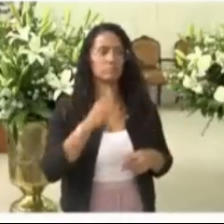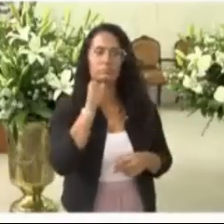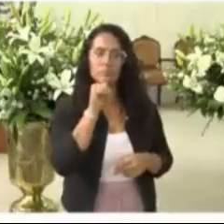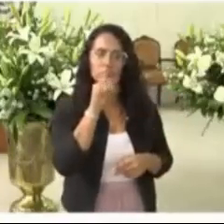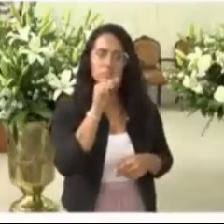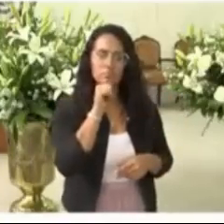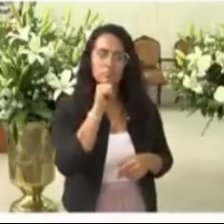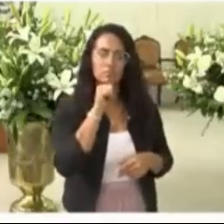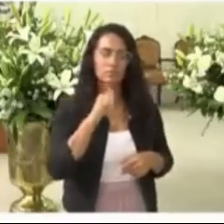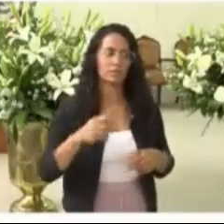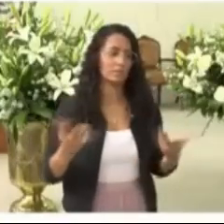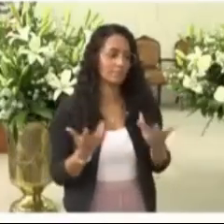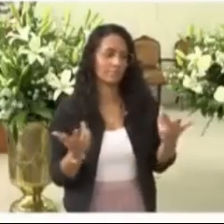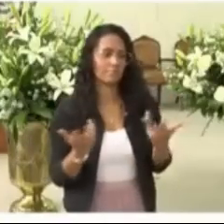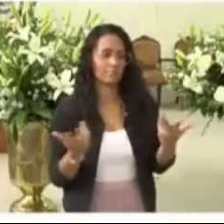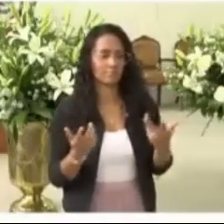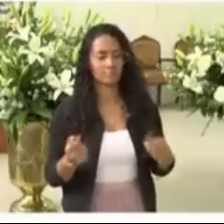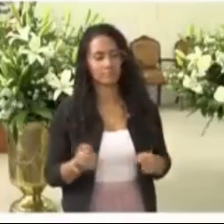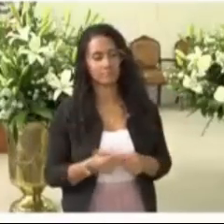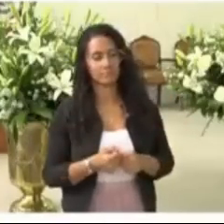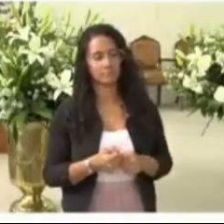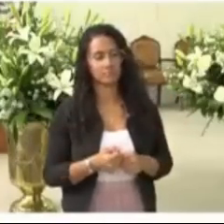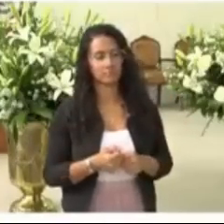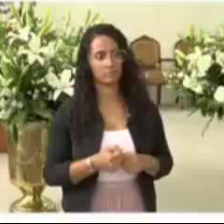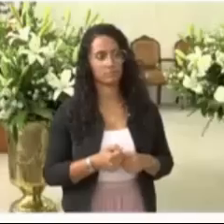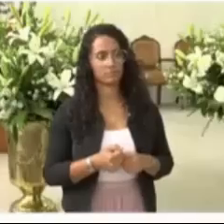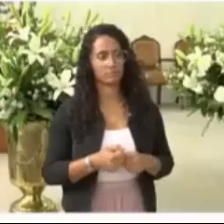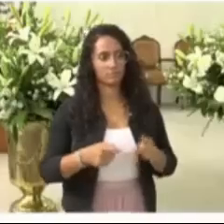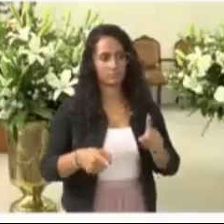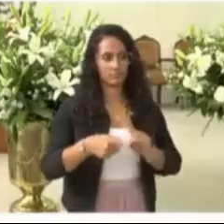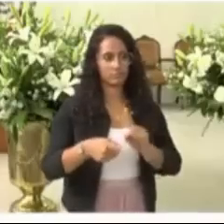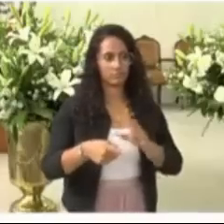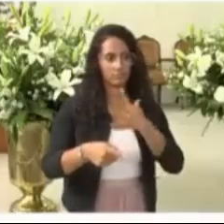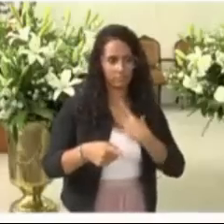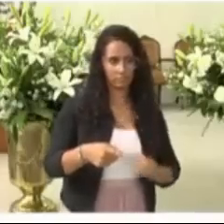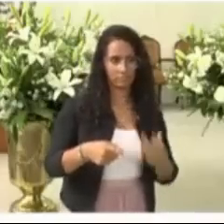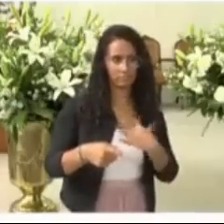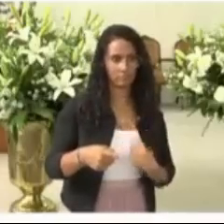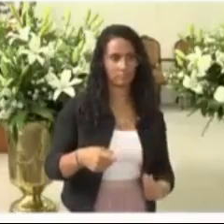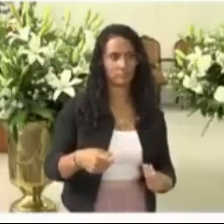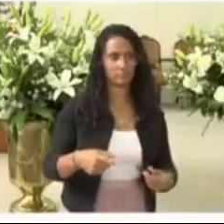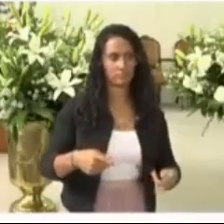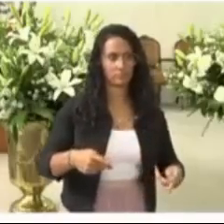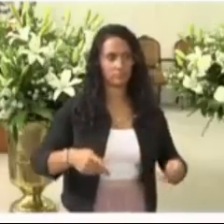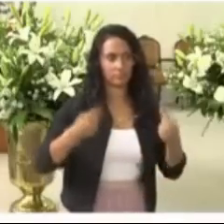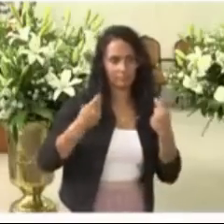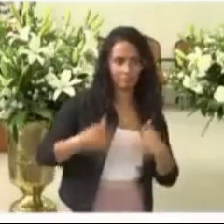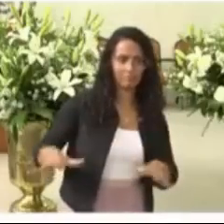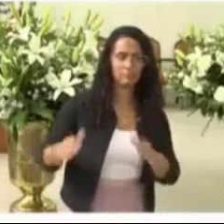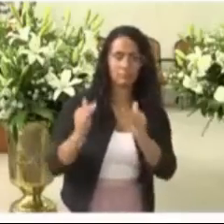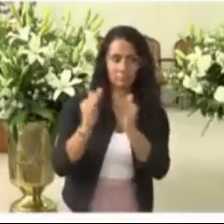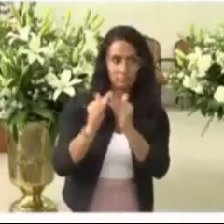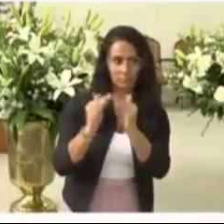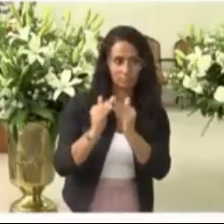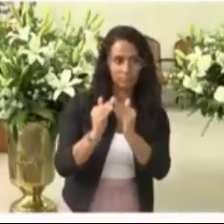Ya no sé qué hacer. ¿Lo corro? ¿Lo denuncio? ¿Le echo a la